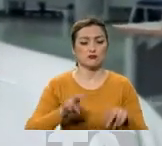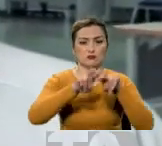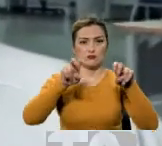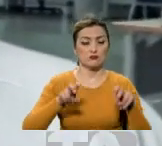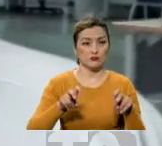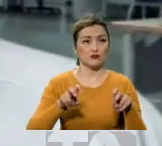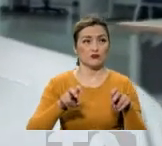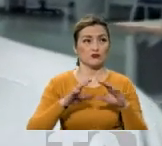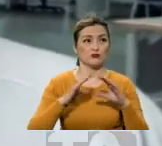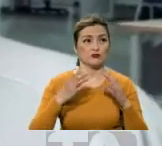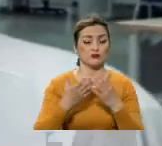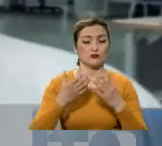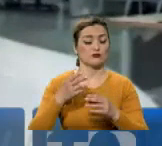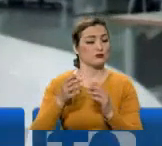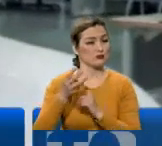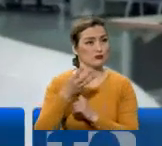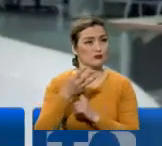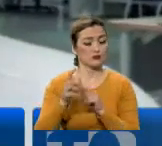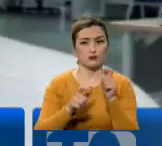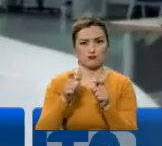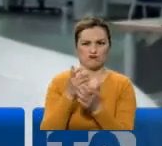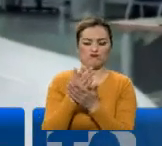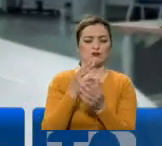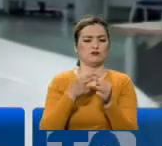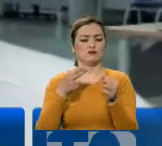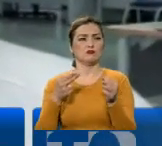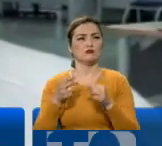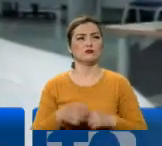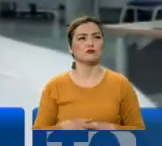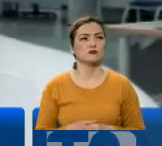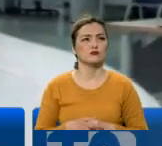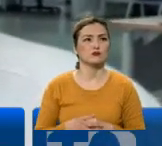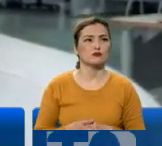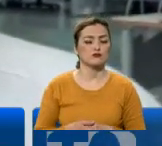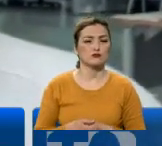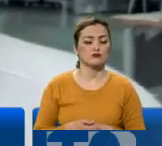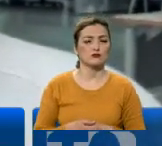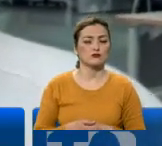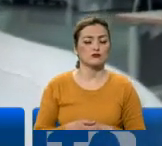clases, de la sala virtual, a estas personas sin tener